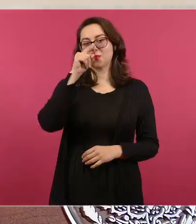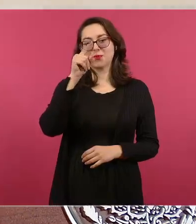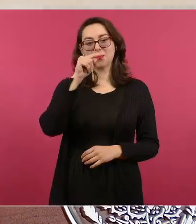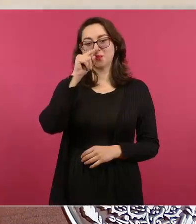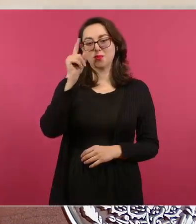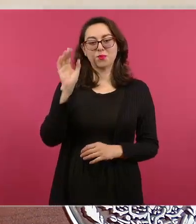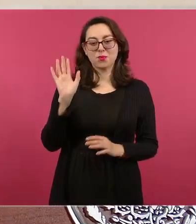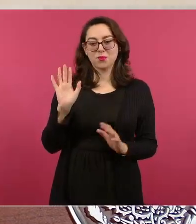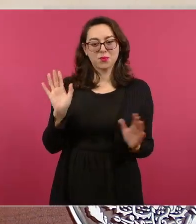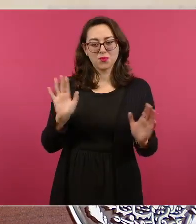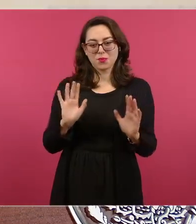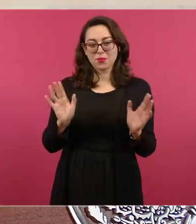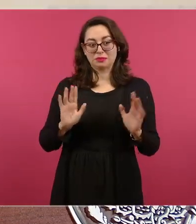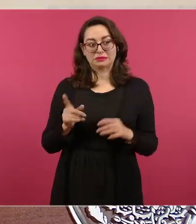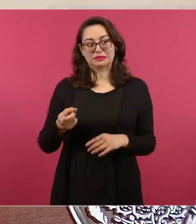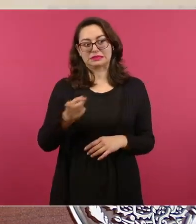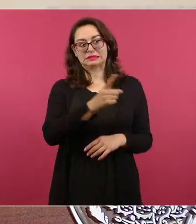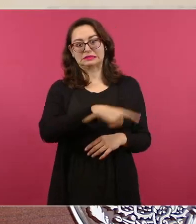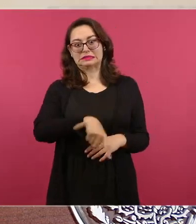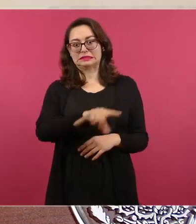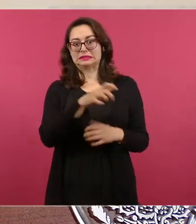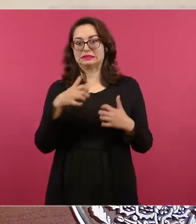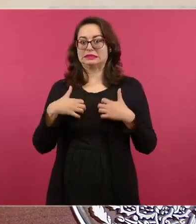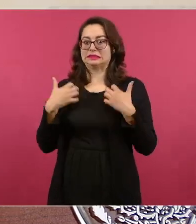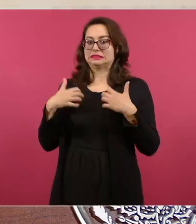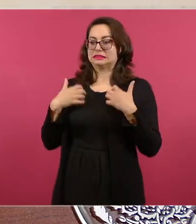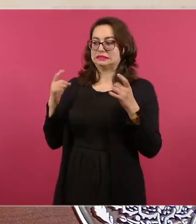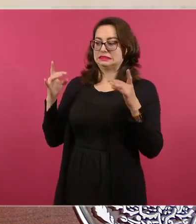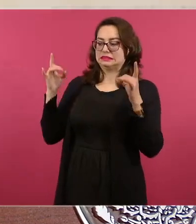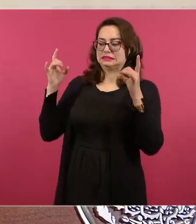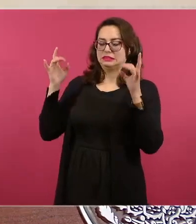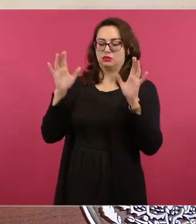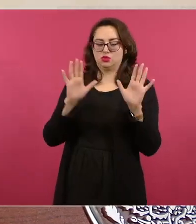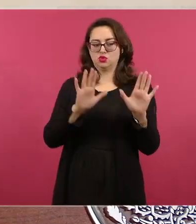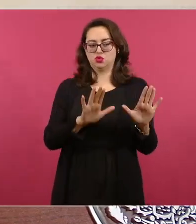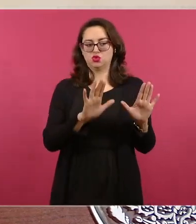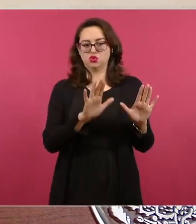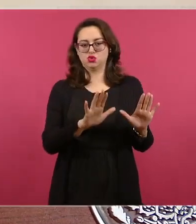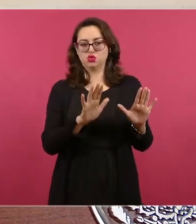ni tampoco para que se enojen los adversarios, los conservadores,